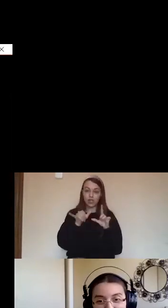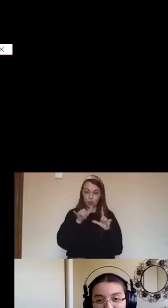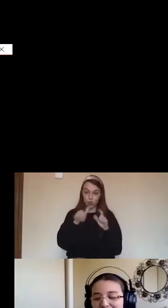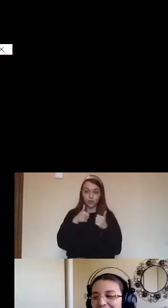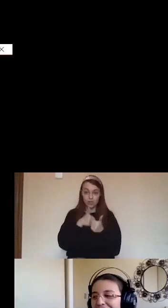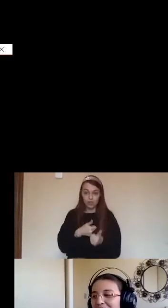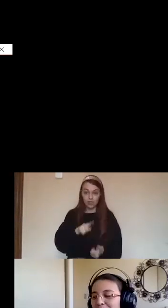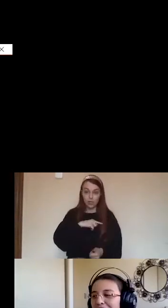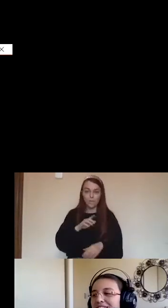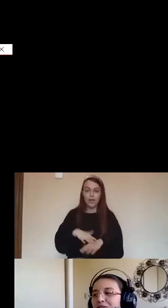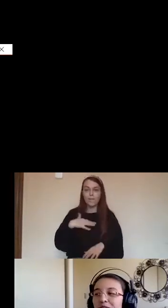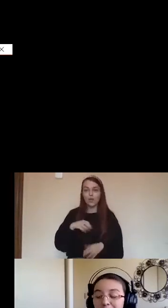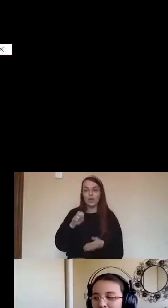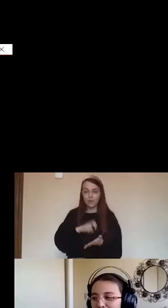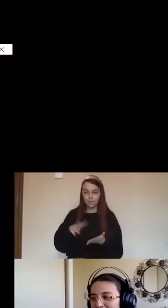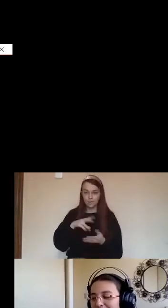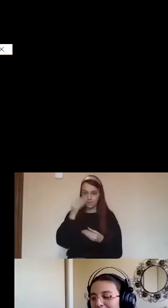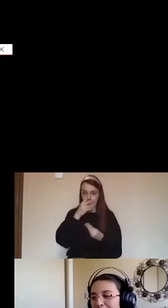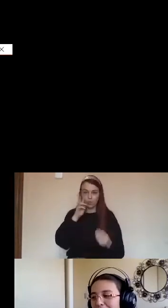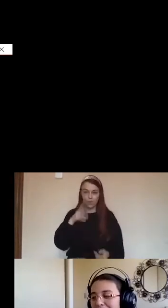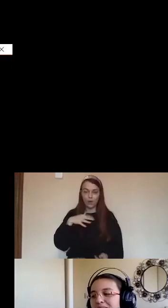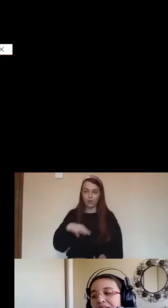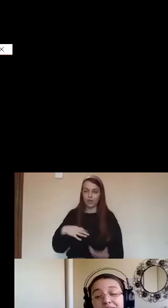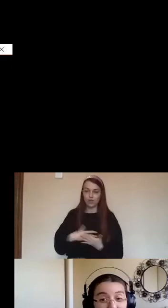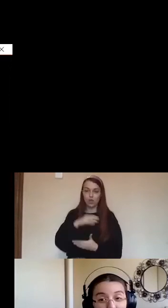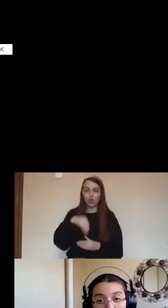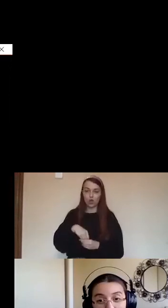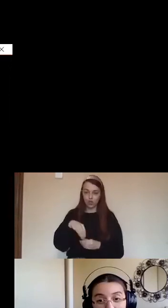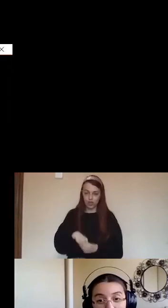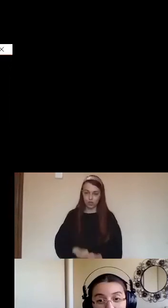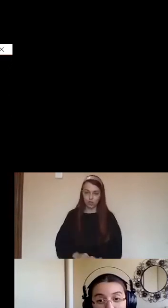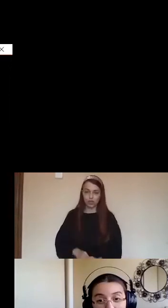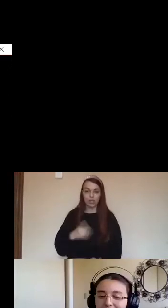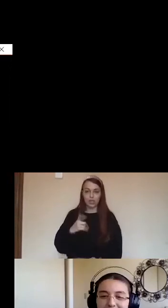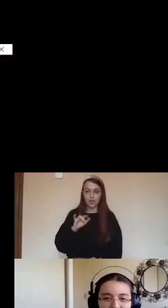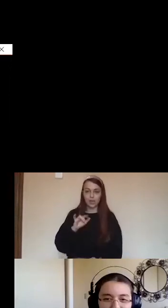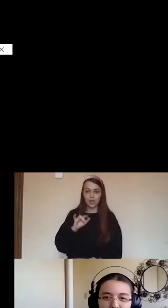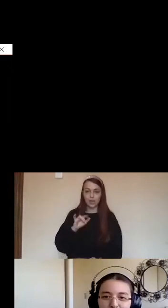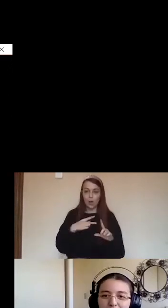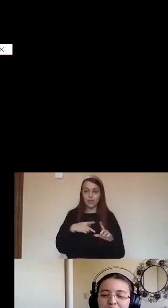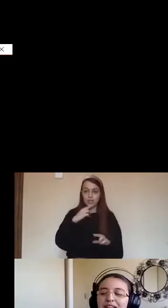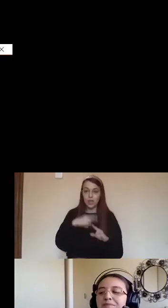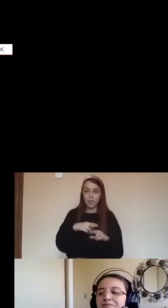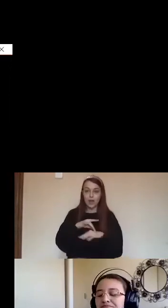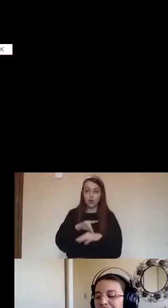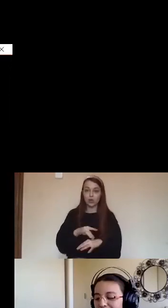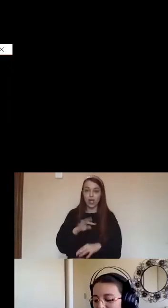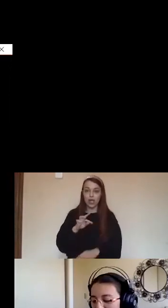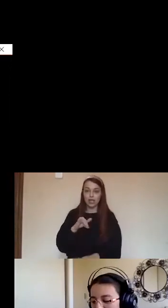que puedan ver las cabalgatas virtuales y todos los contenidos que tenemos ahí. También tenemos una página web que es